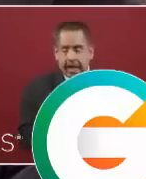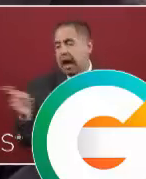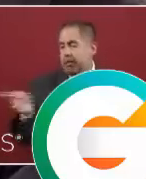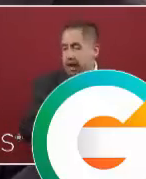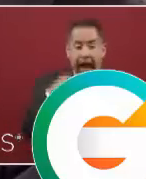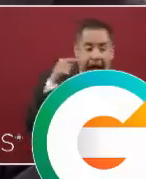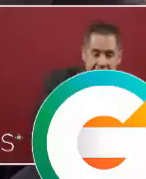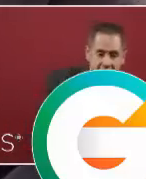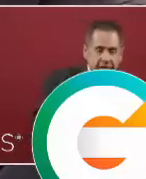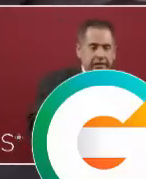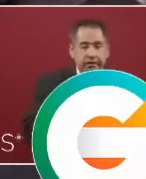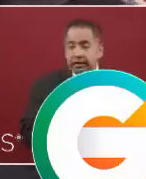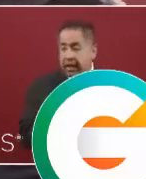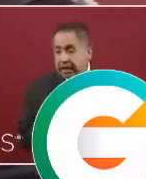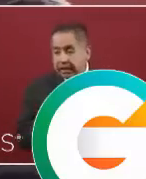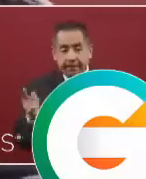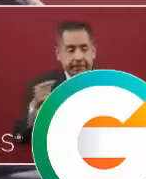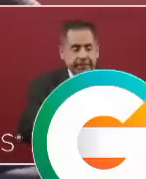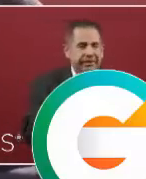se